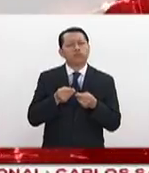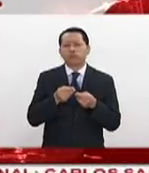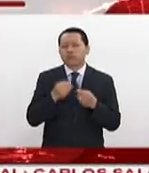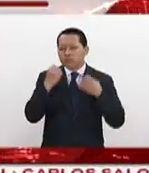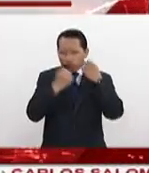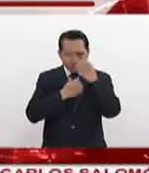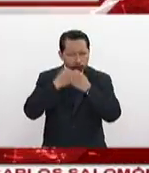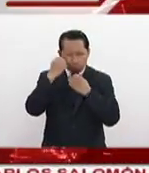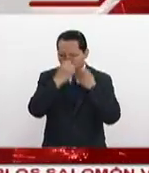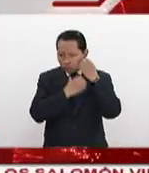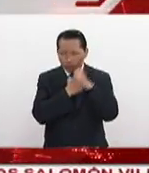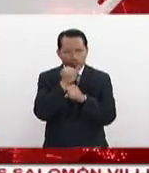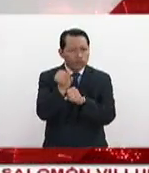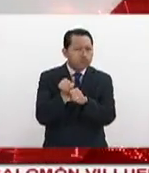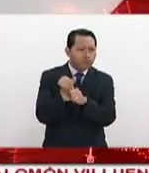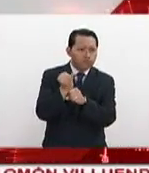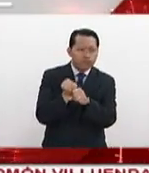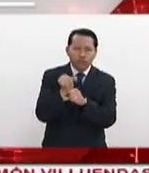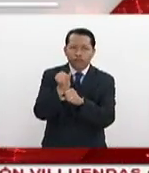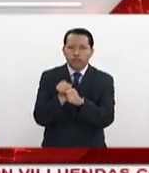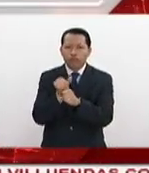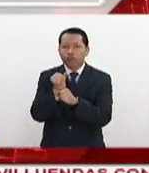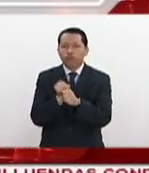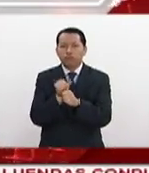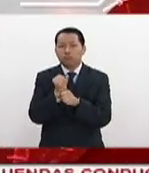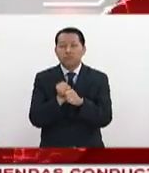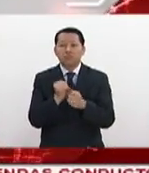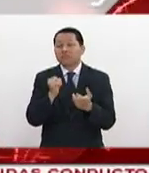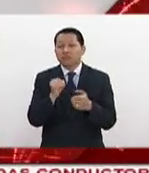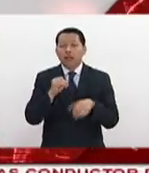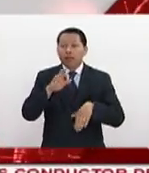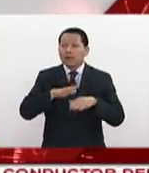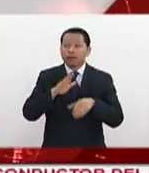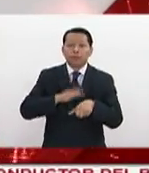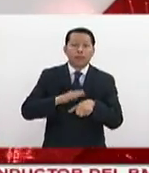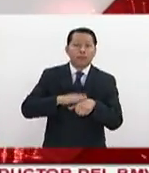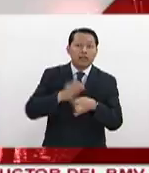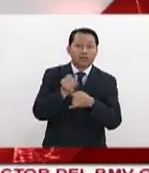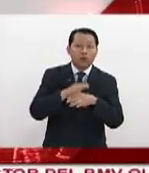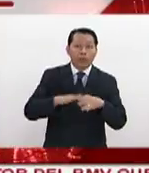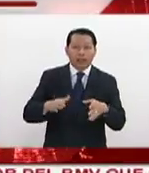procesa, realiza las investigaciones, eventualmente requiere más información,